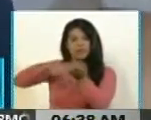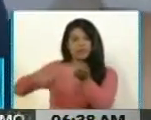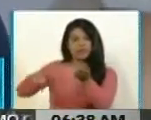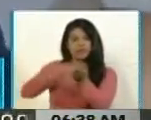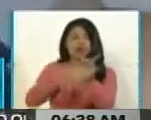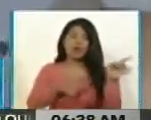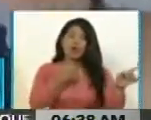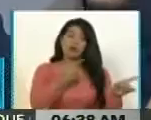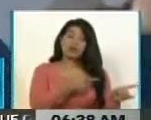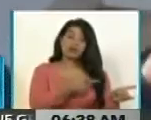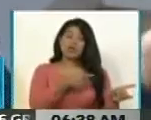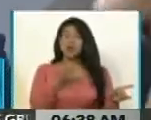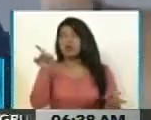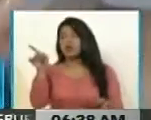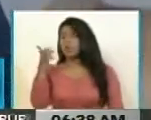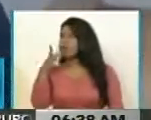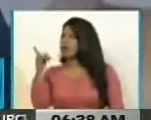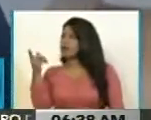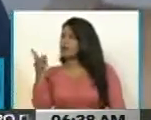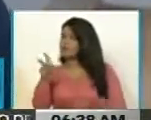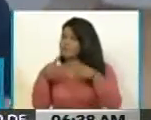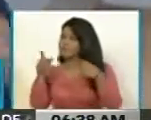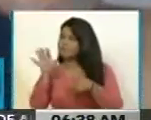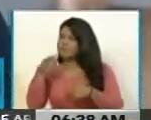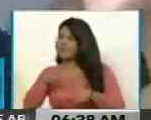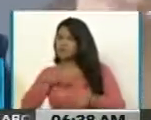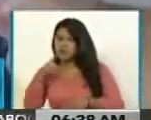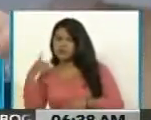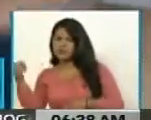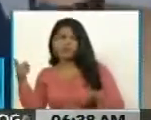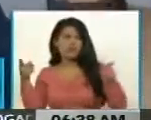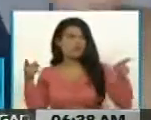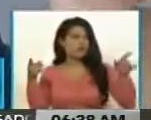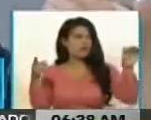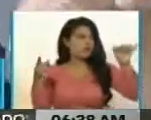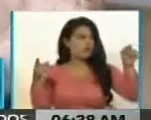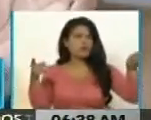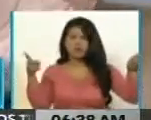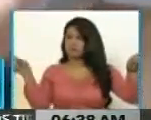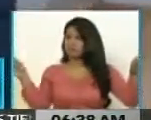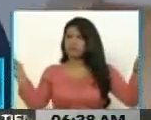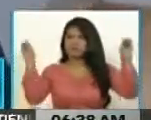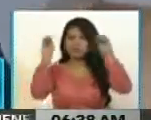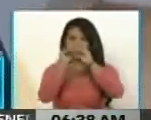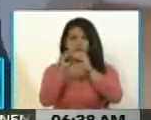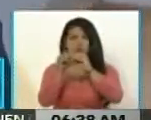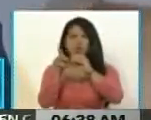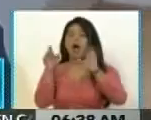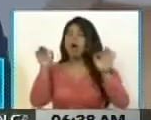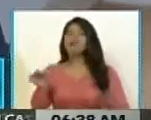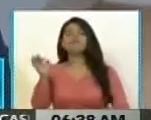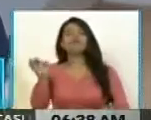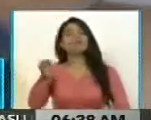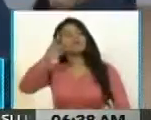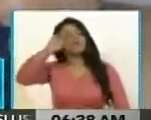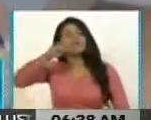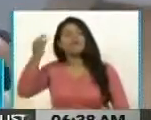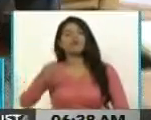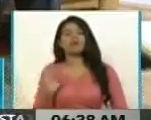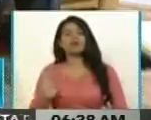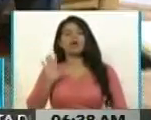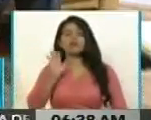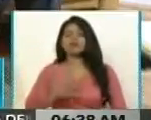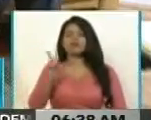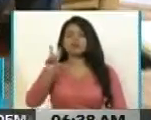diciendo el País de España, si lo está diciendo ABC, el New York Times, que son periódicos de prestigio, pues eso es verdad, porque eso es lo que está pasando